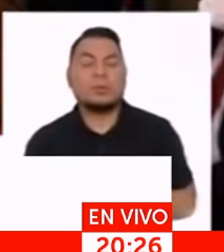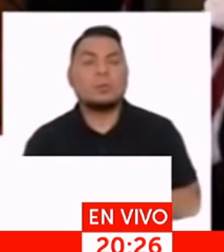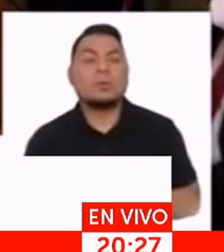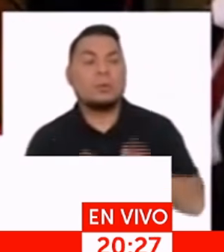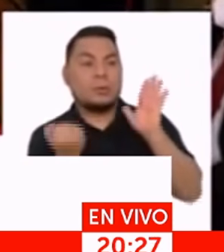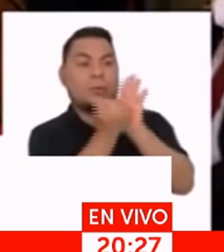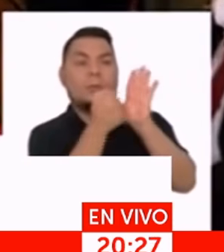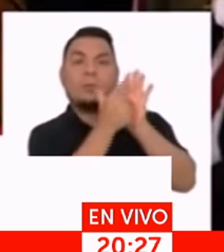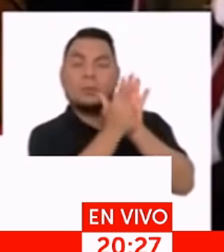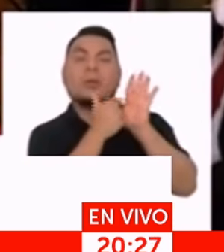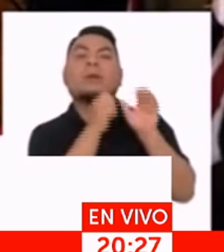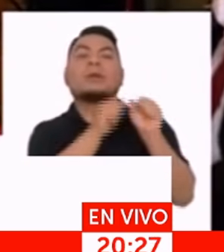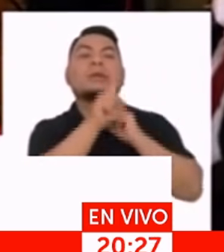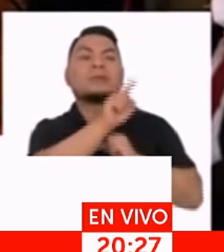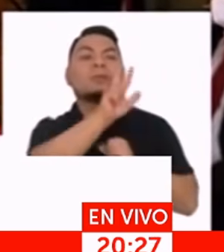Resolución Suprema número